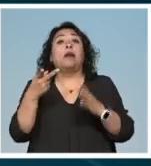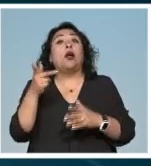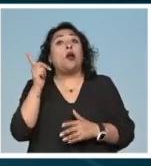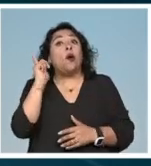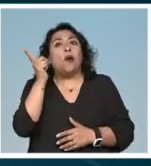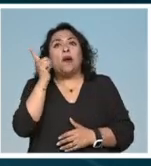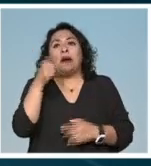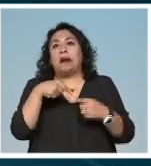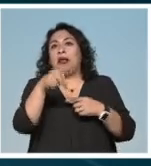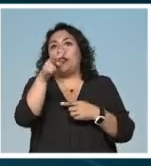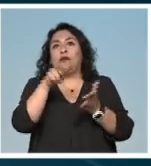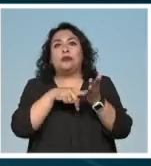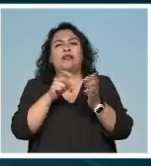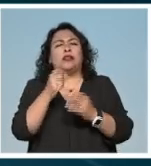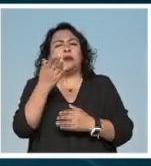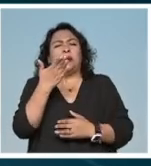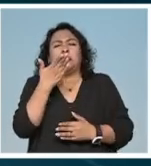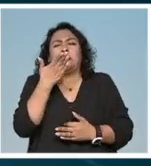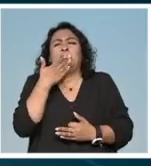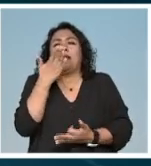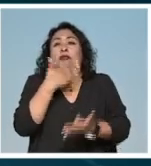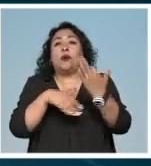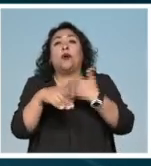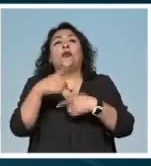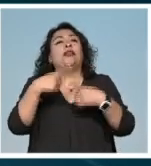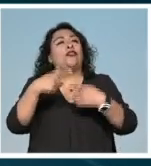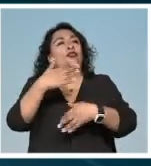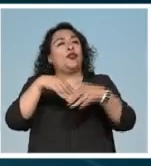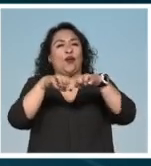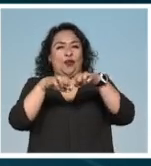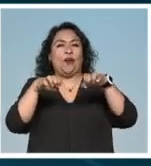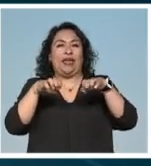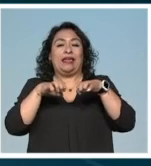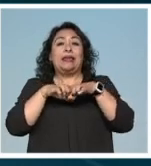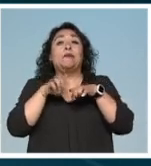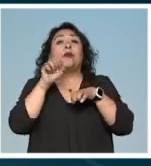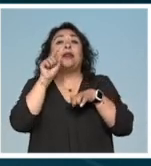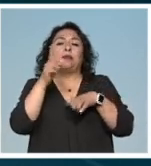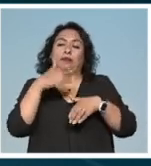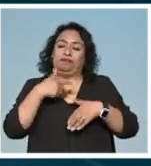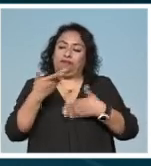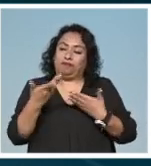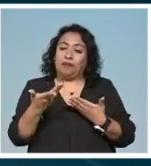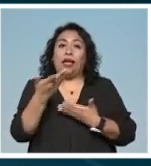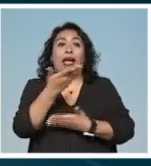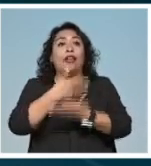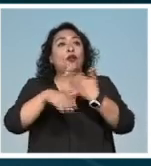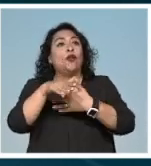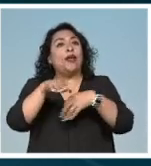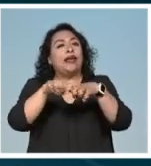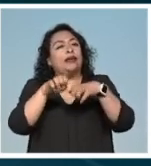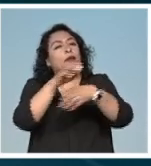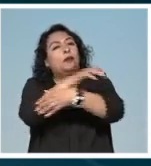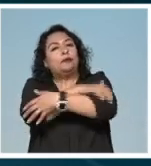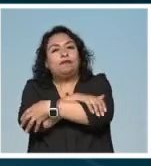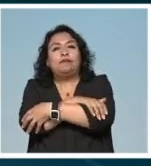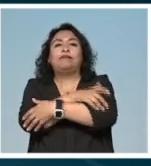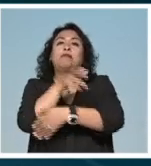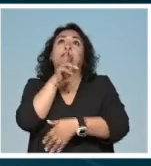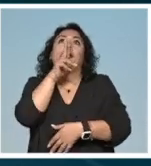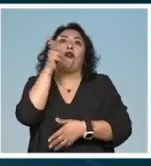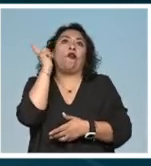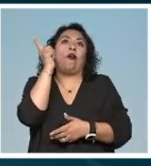lo mejor para este 2024 de parte de todo el equipo que hace posible esta transmisión y de parte de su servidor a todo el equipo también un fuerte abrazo y nuestros